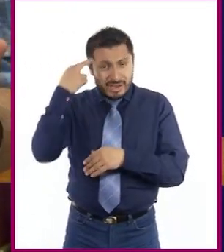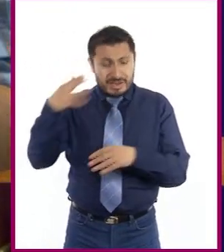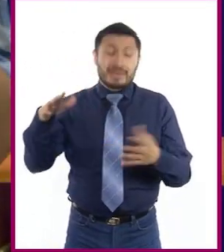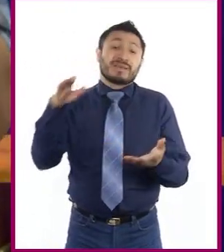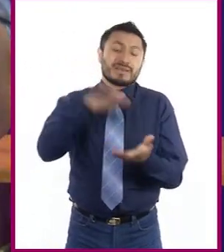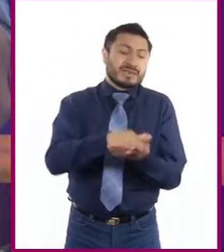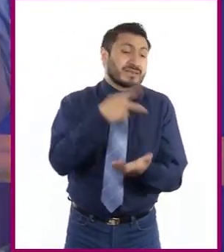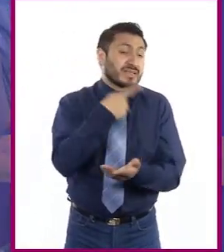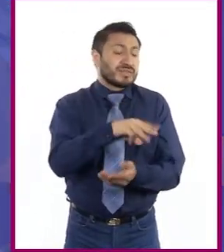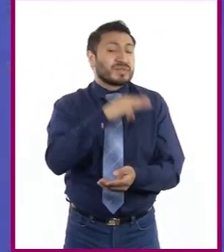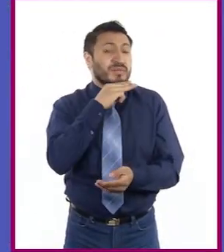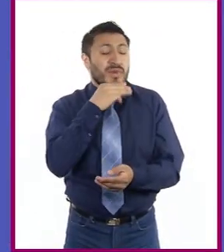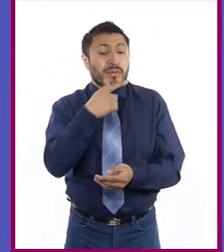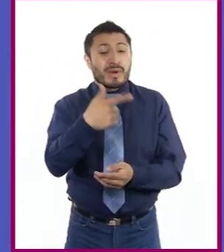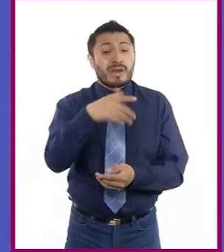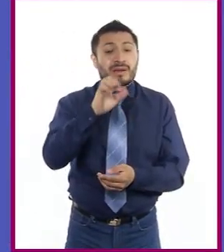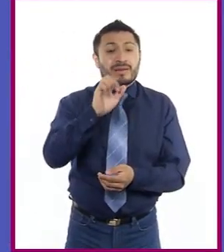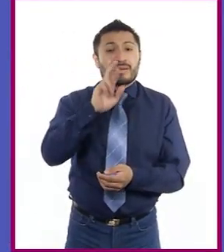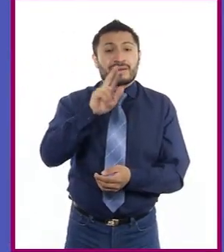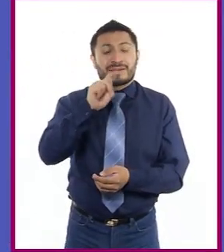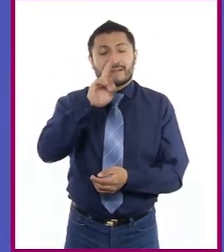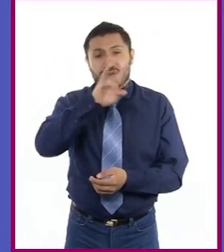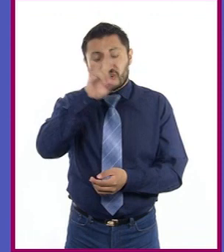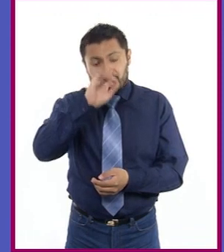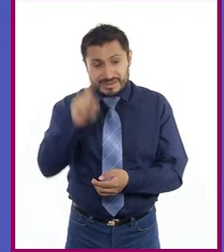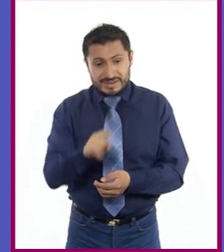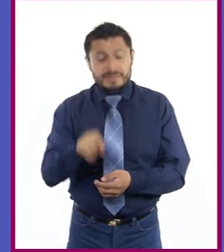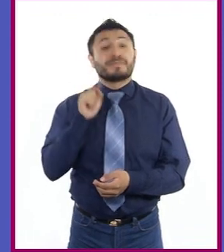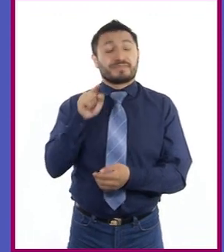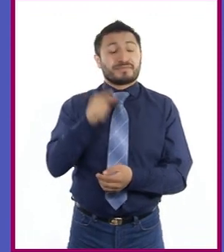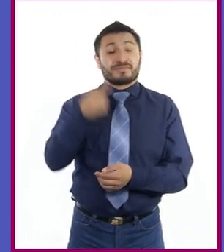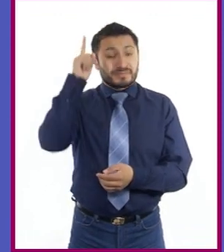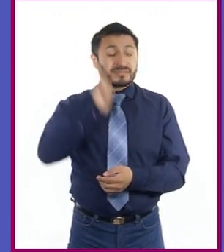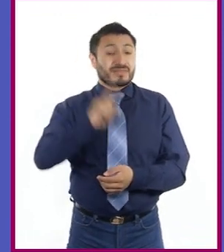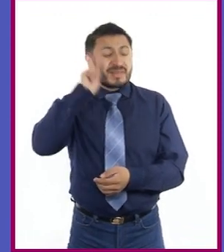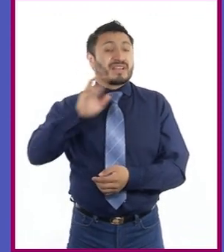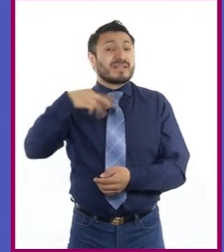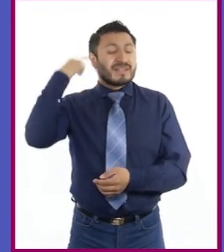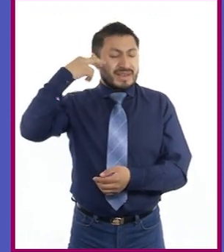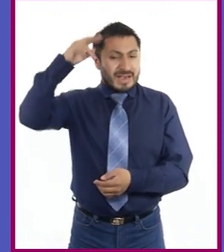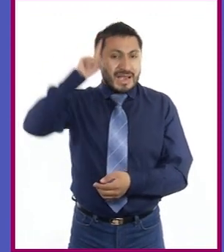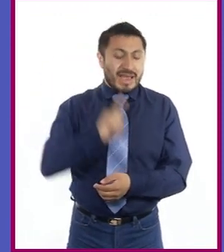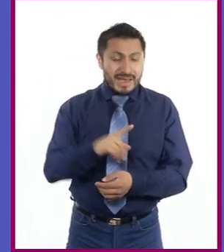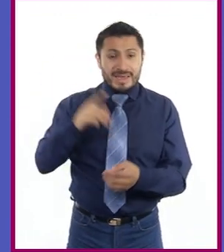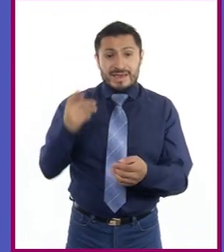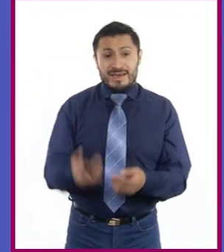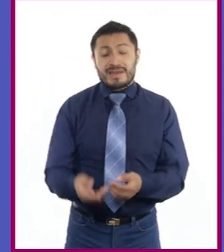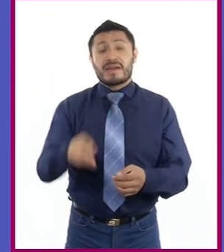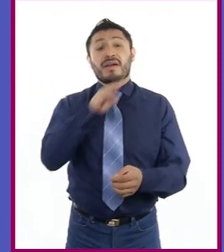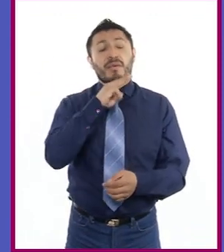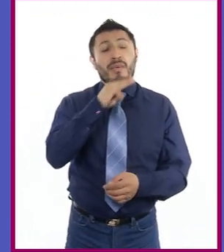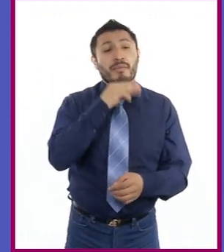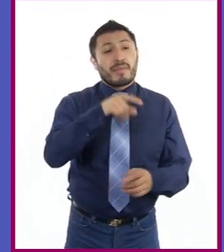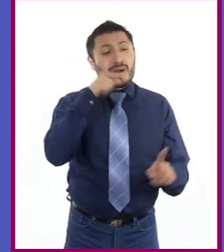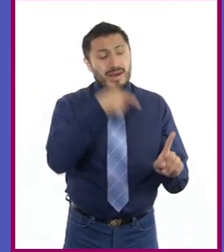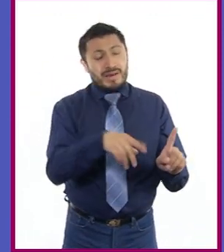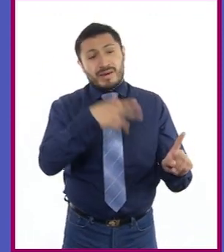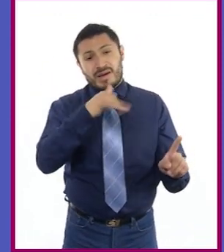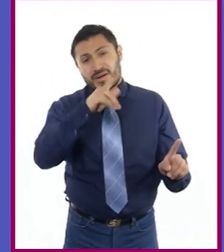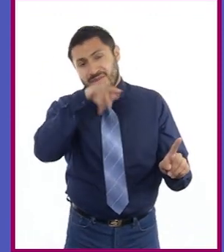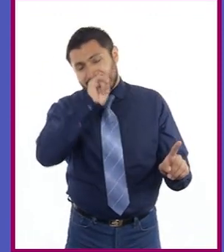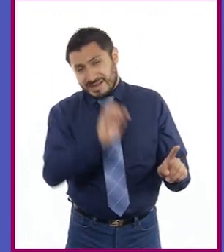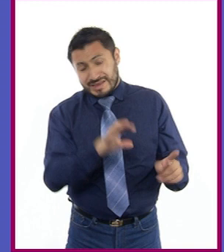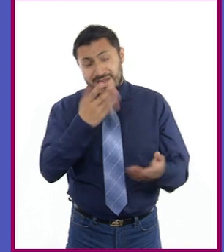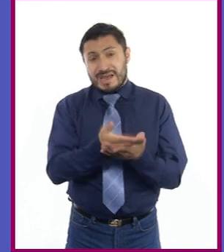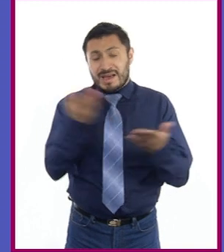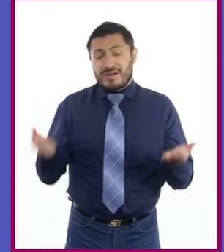Gertrudis. Gertrudis, reina de Dinamarca y madre de Hamlet, ahora casada con Claudio.